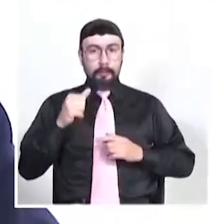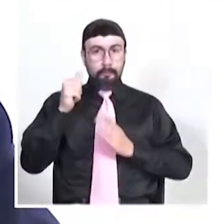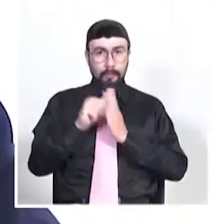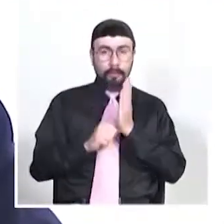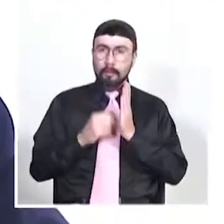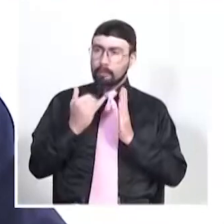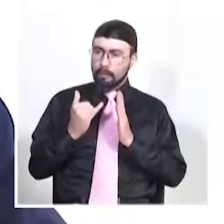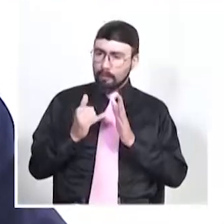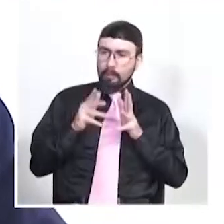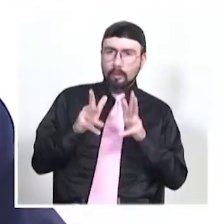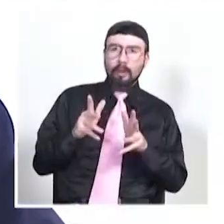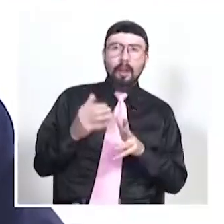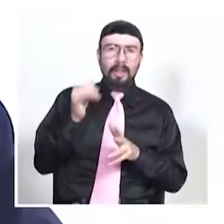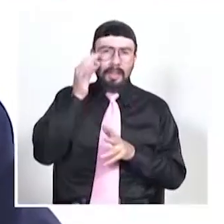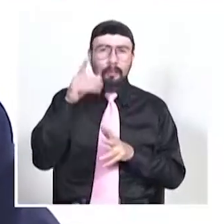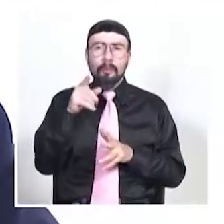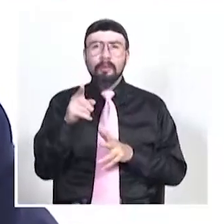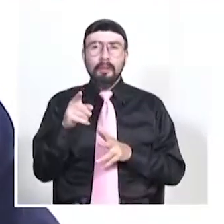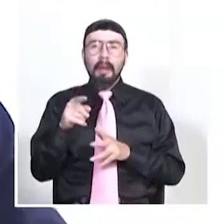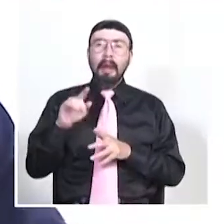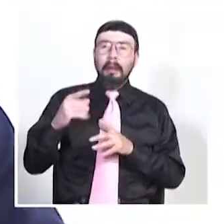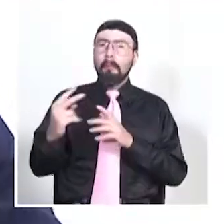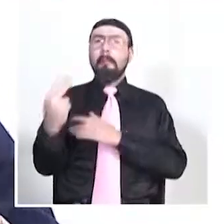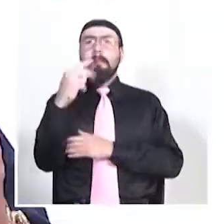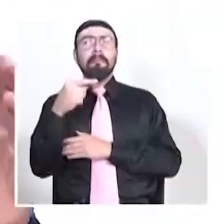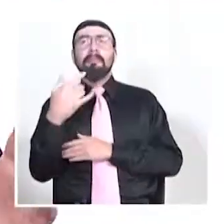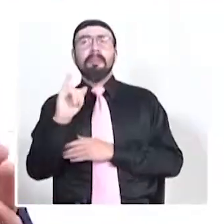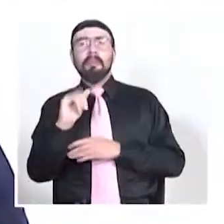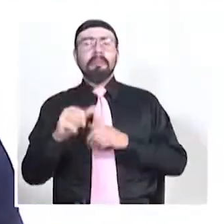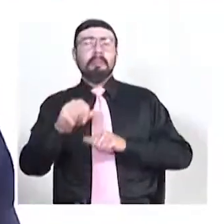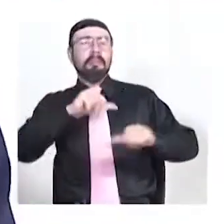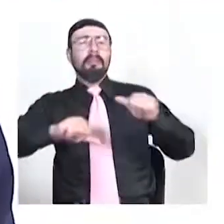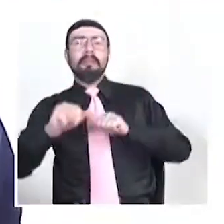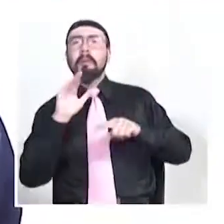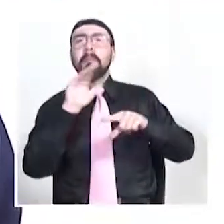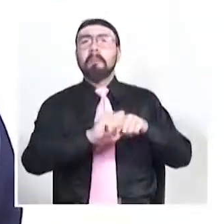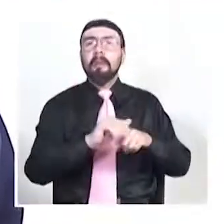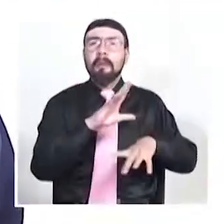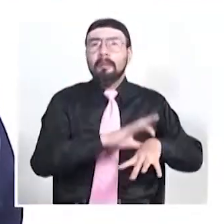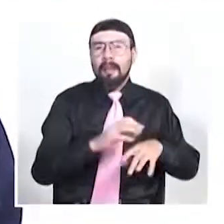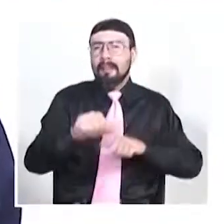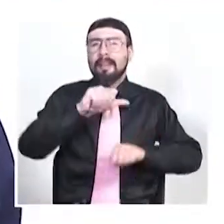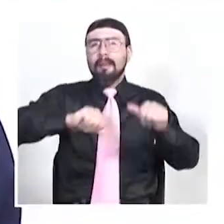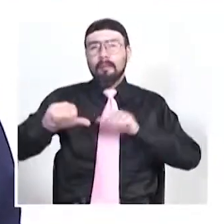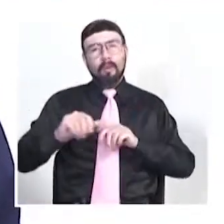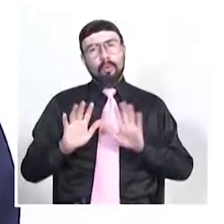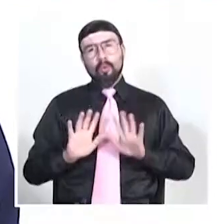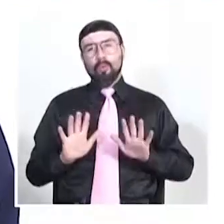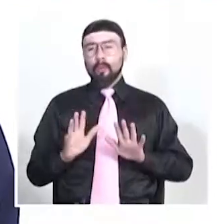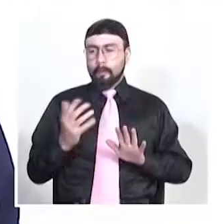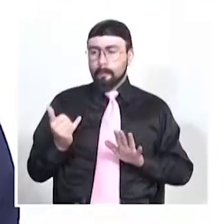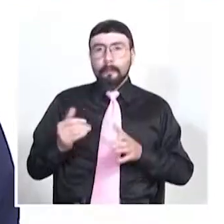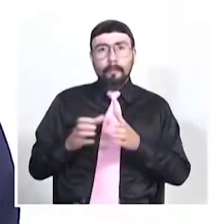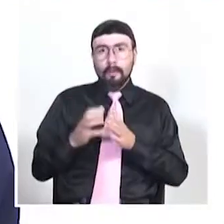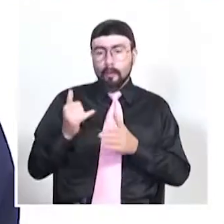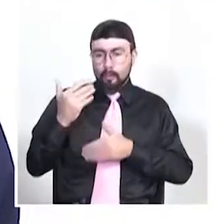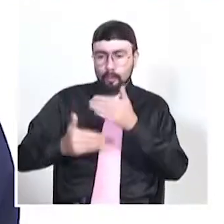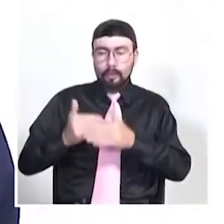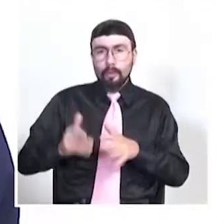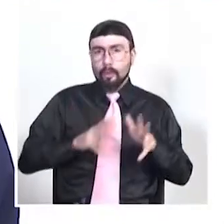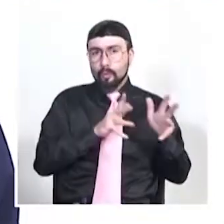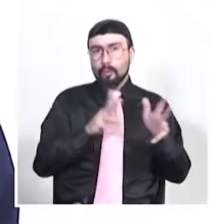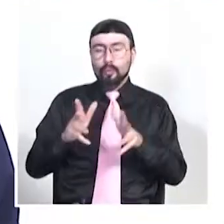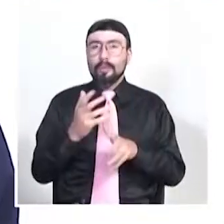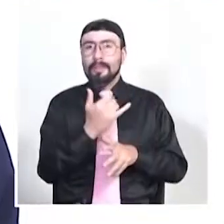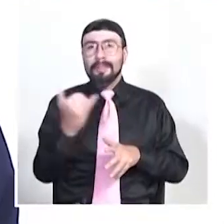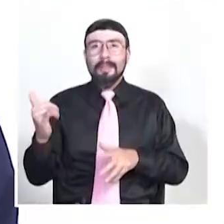es un programa que pretenda reemplazar una consulta médica, por el contrario, venimos haciendo un proceso educativo con varias universidades, con tantos